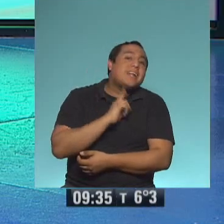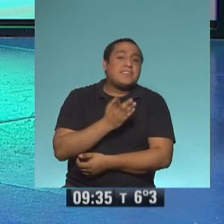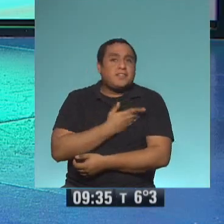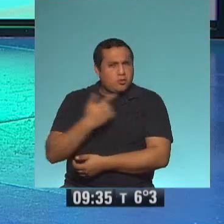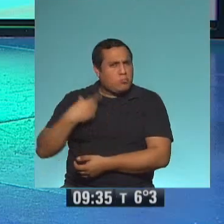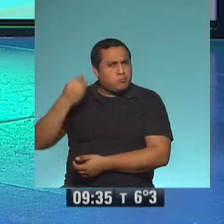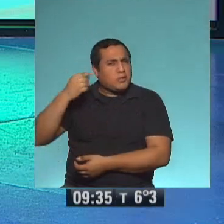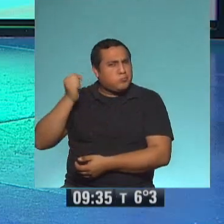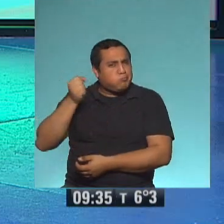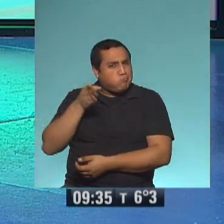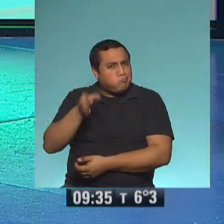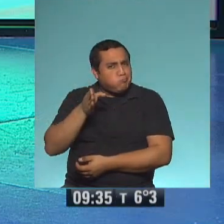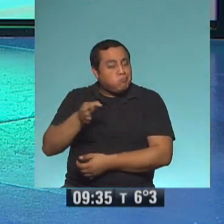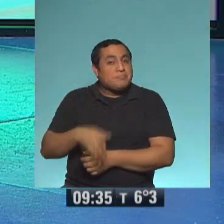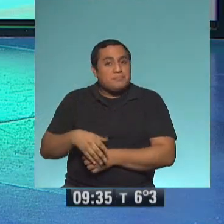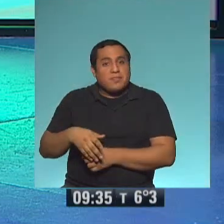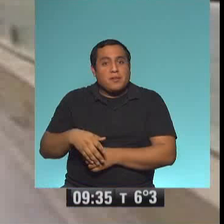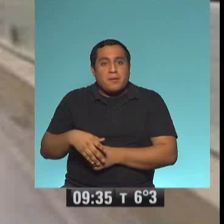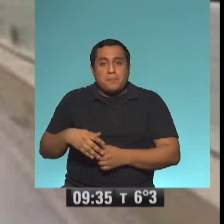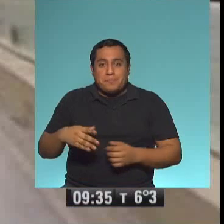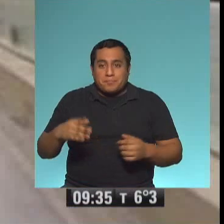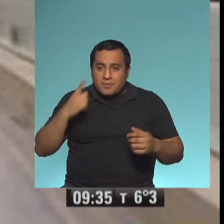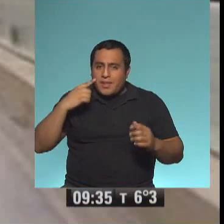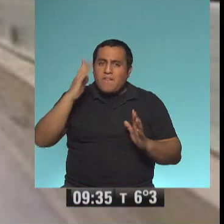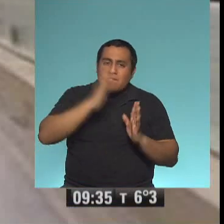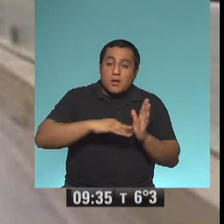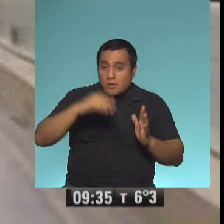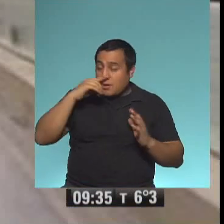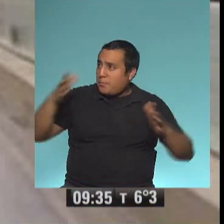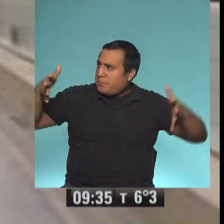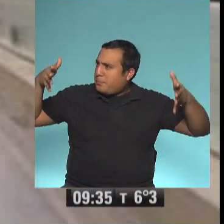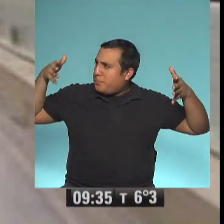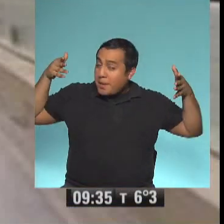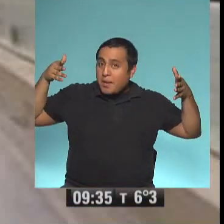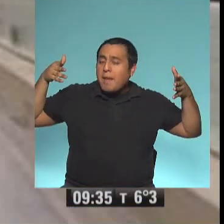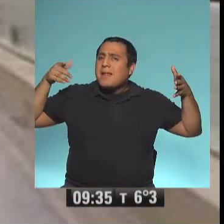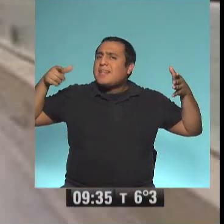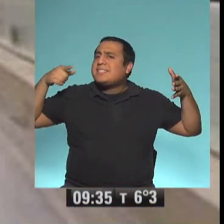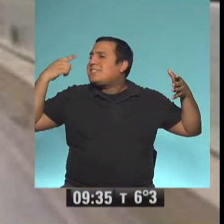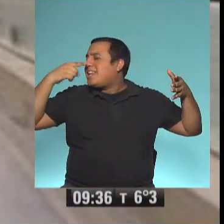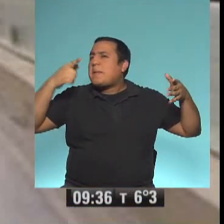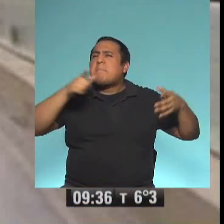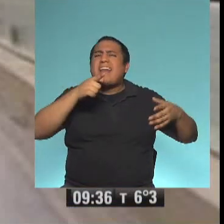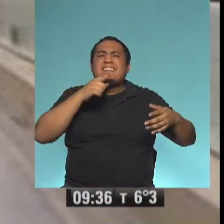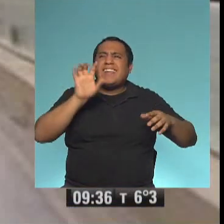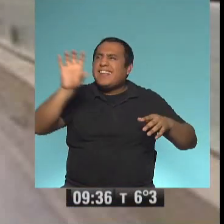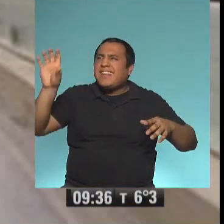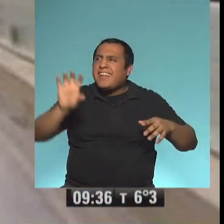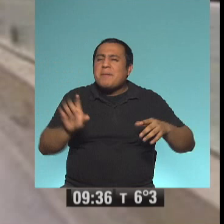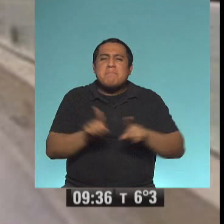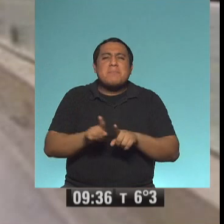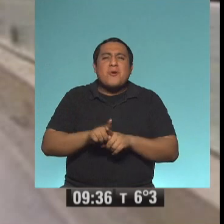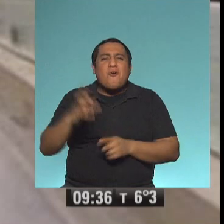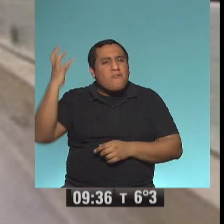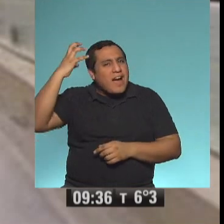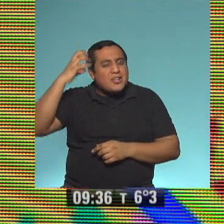montón de veces por ese también. Y lo que los costados son es blanco y negro. La foto tiene azulejos celestes, que parece un baño. Claro, y también